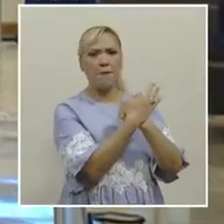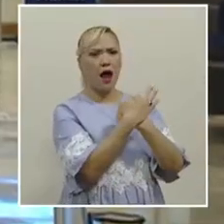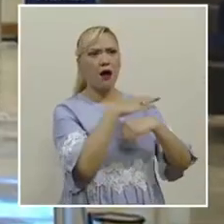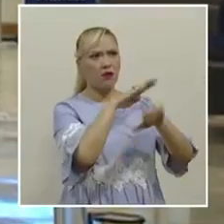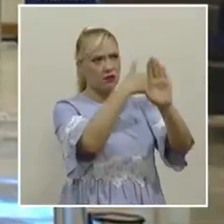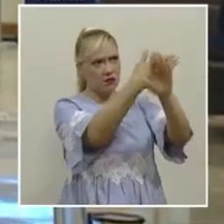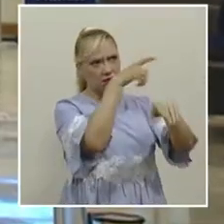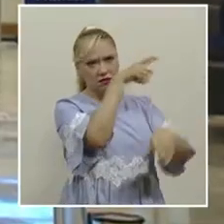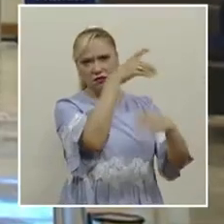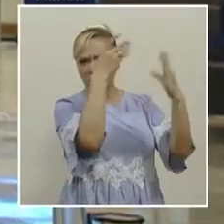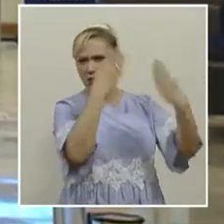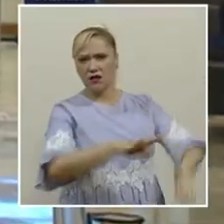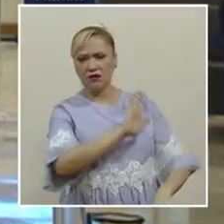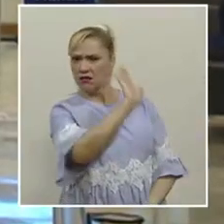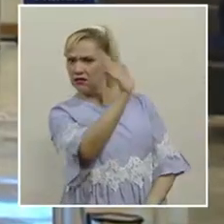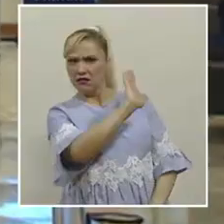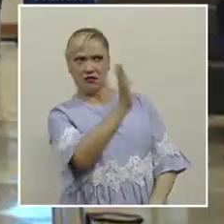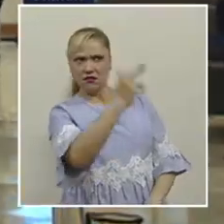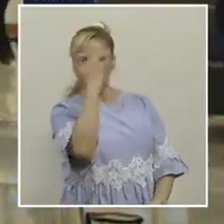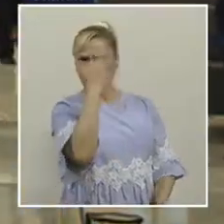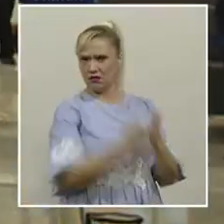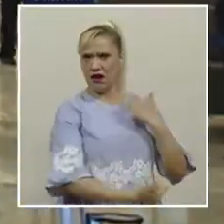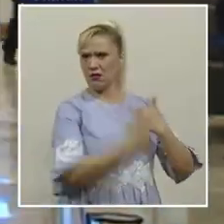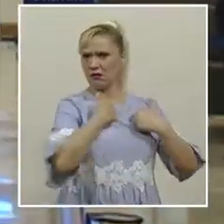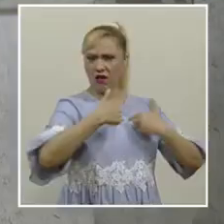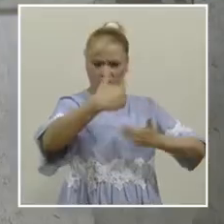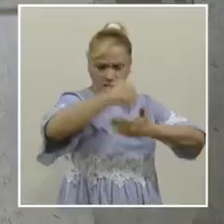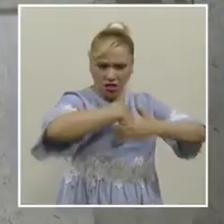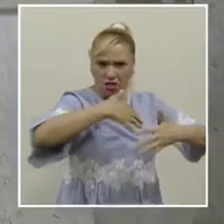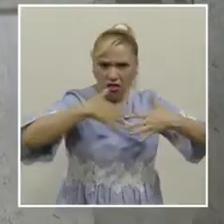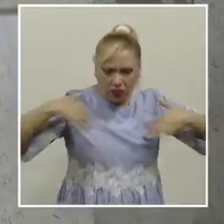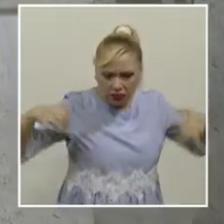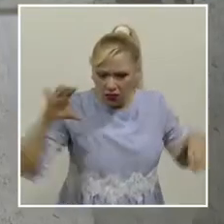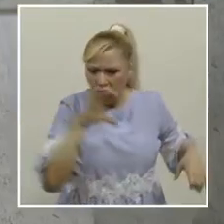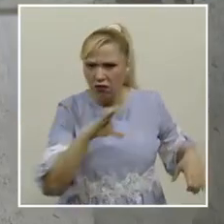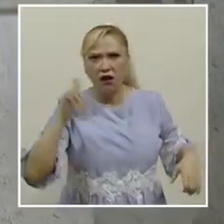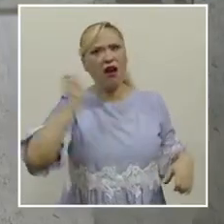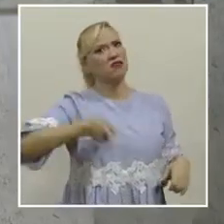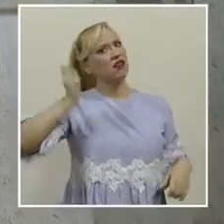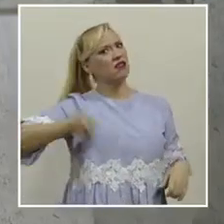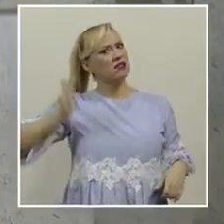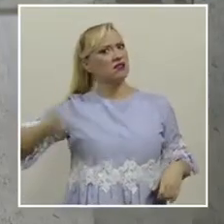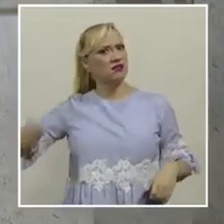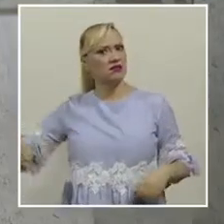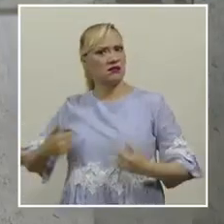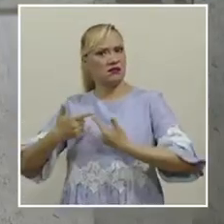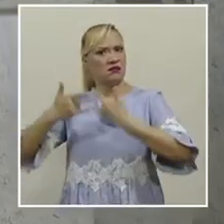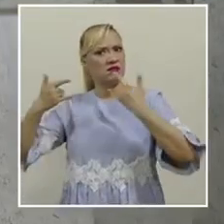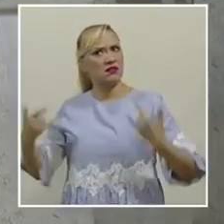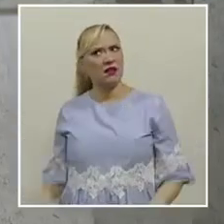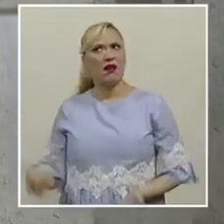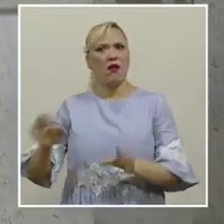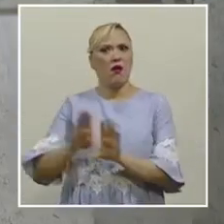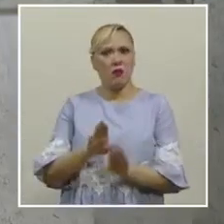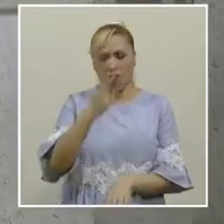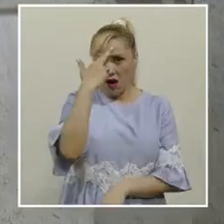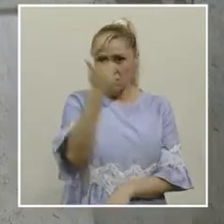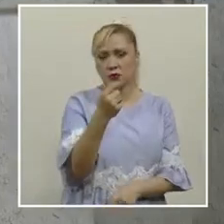de acceso a la justicia al afectado, pues permitirá determinar si dicha intromisión se encuentra